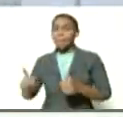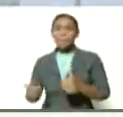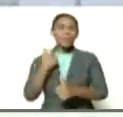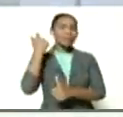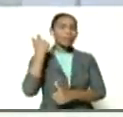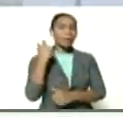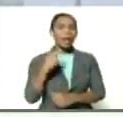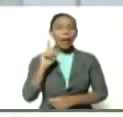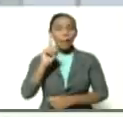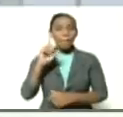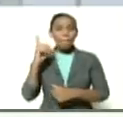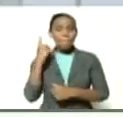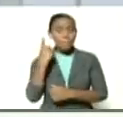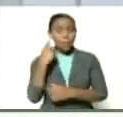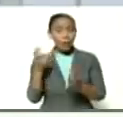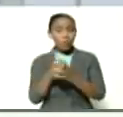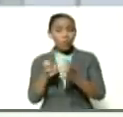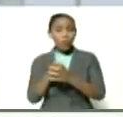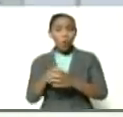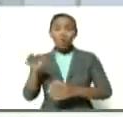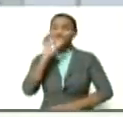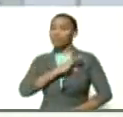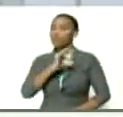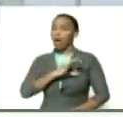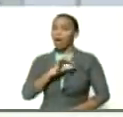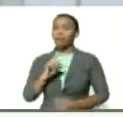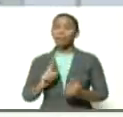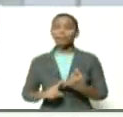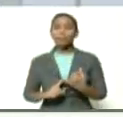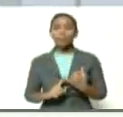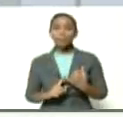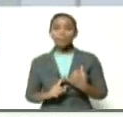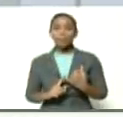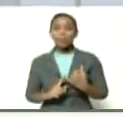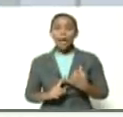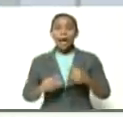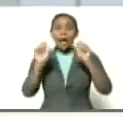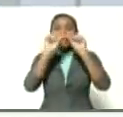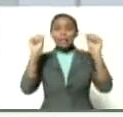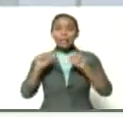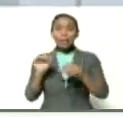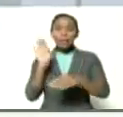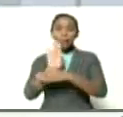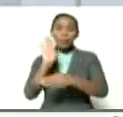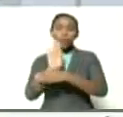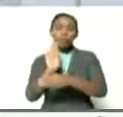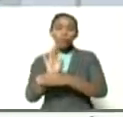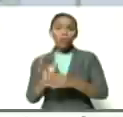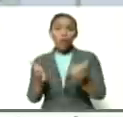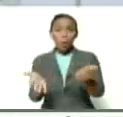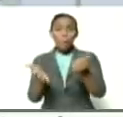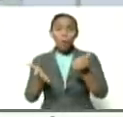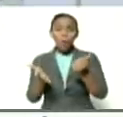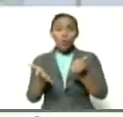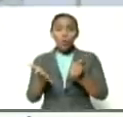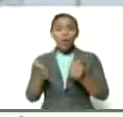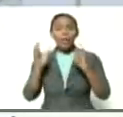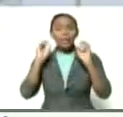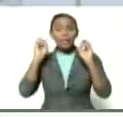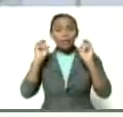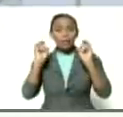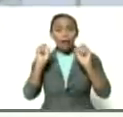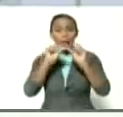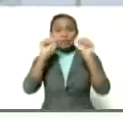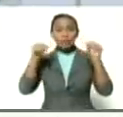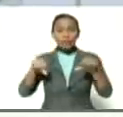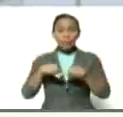el primer sector, lo social. El sistema de protección de los bonos a través del sistema